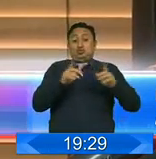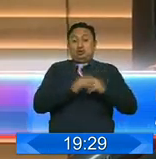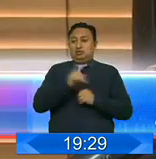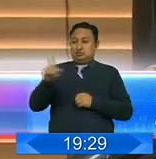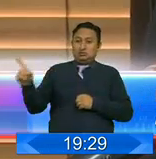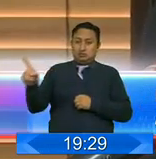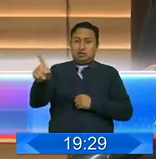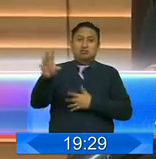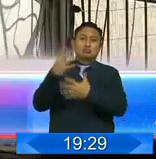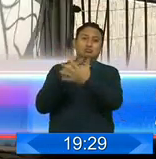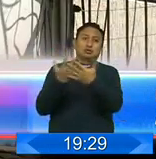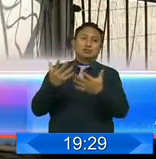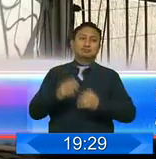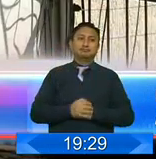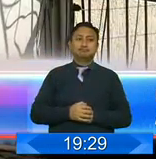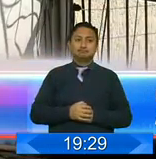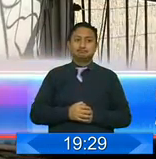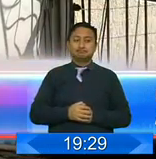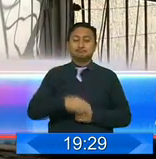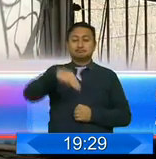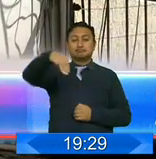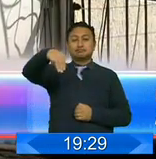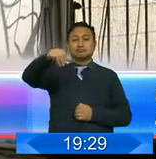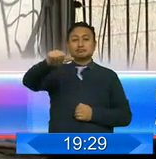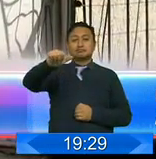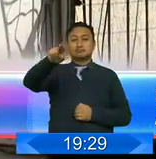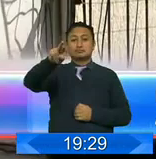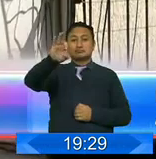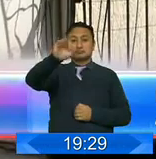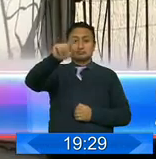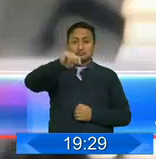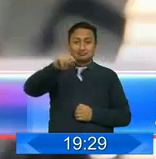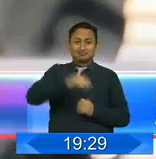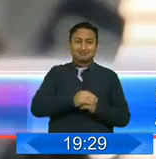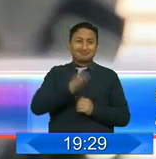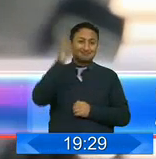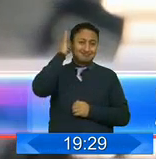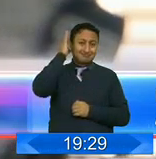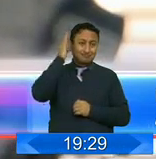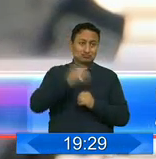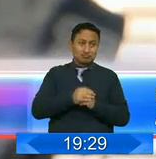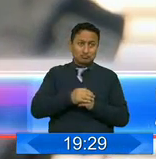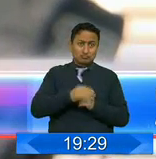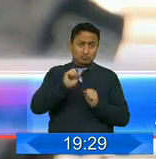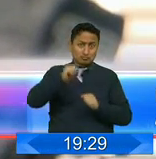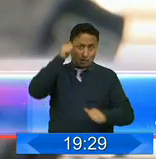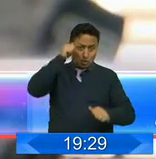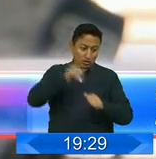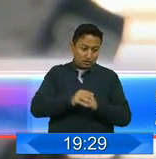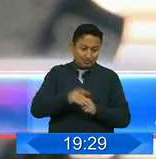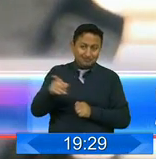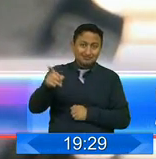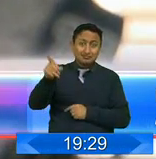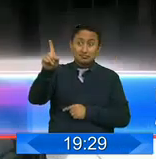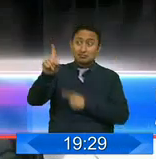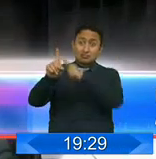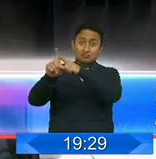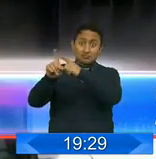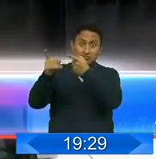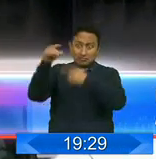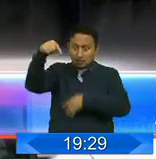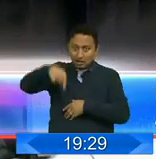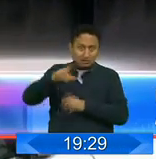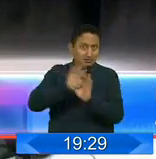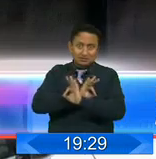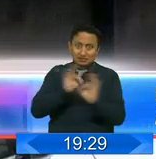salga, perdón, sentenciado. Marta, la víctima, por su parte detalló que sí recuerda con claridad es que Javier no estuvo presente y que